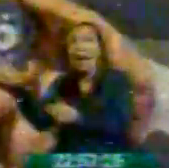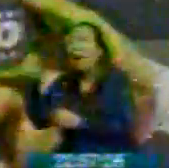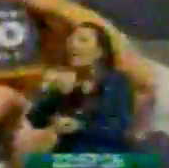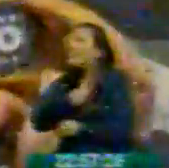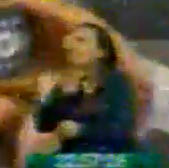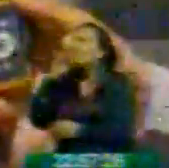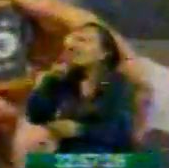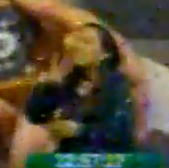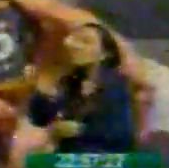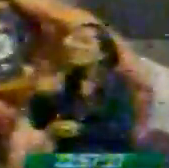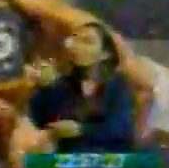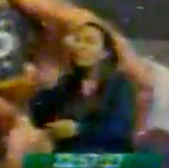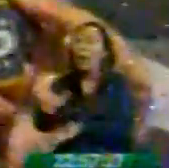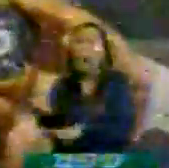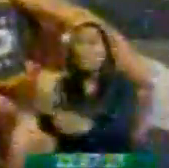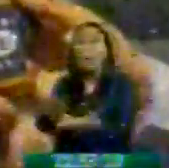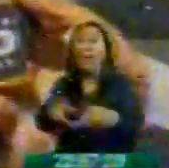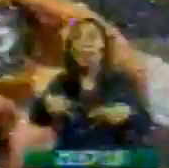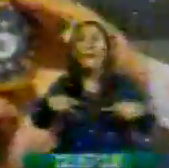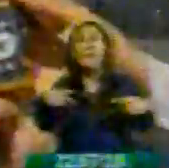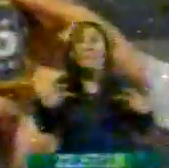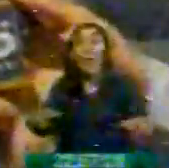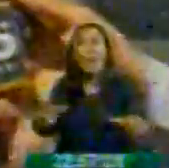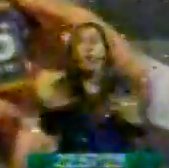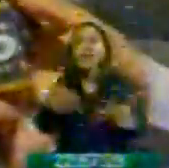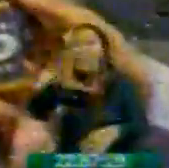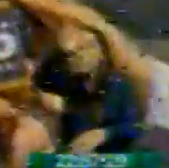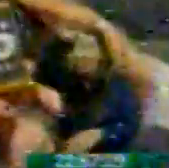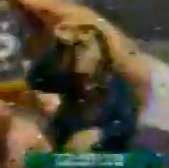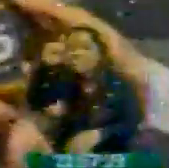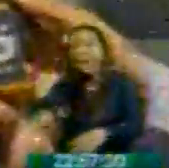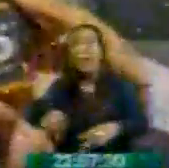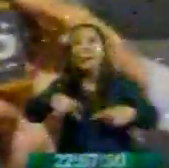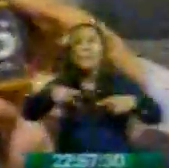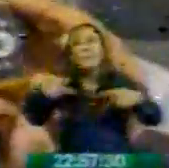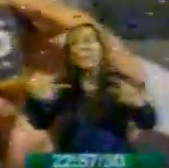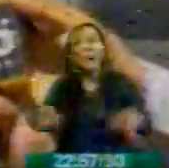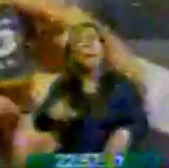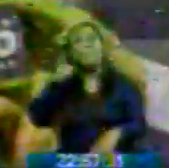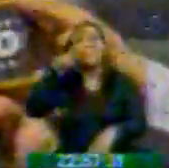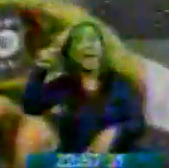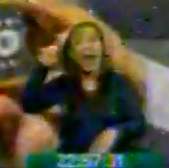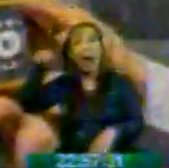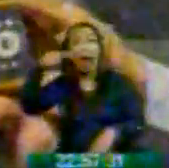más importante, es más importante vivo que muerto. Para los gobiernos tal vez sea importante muerto,